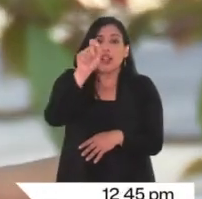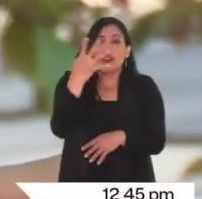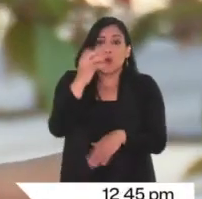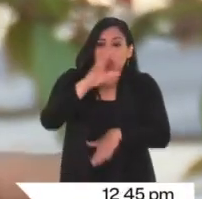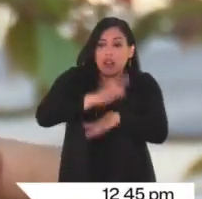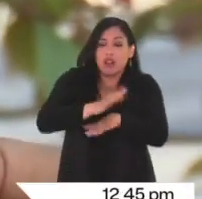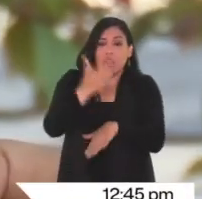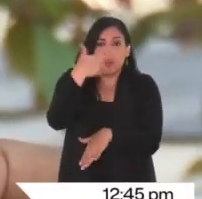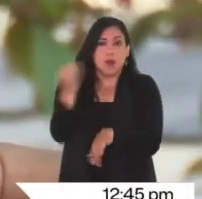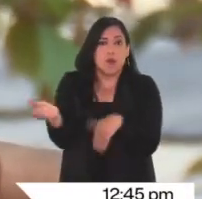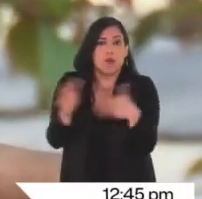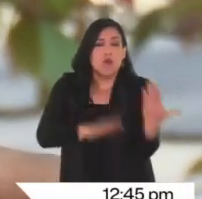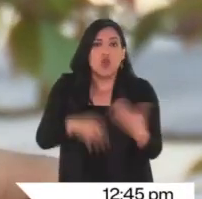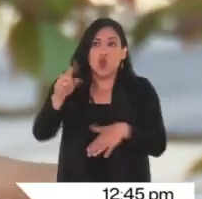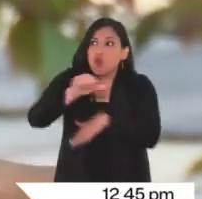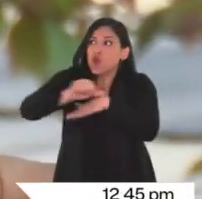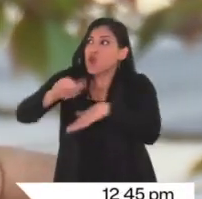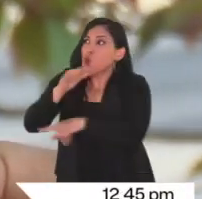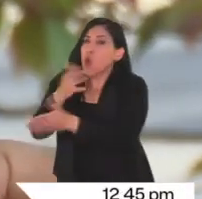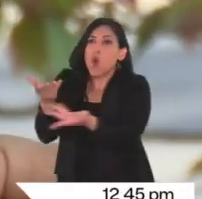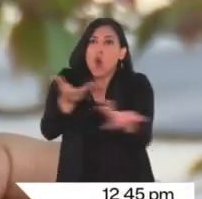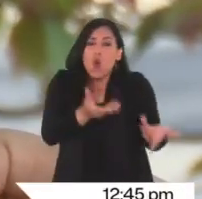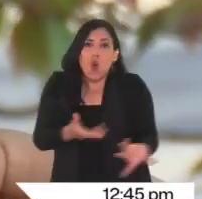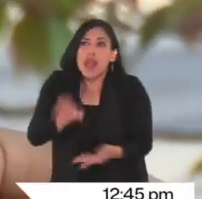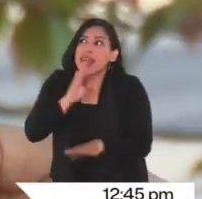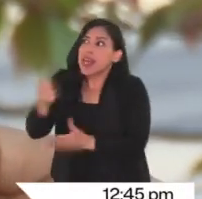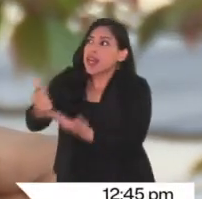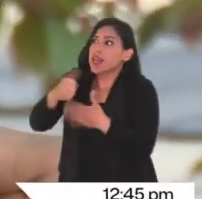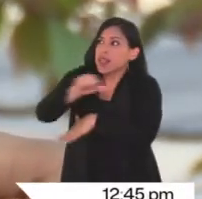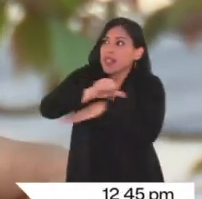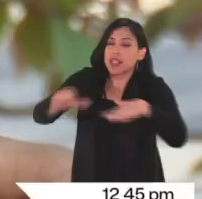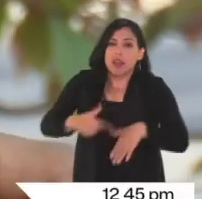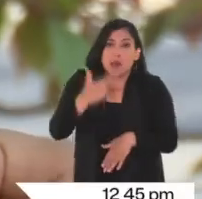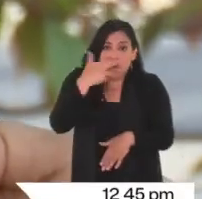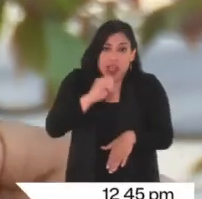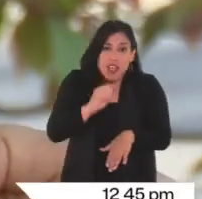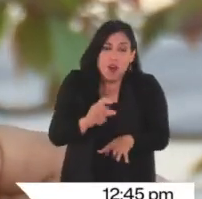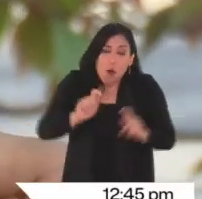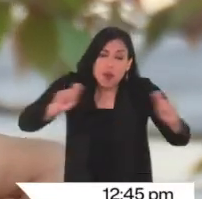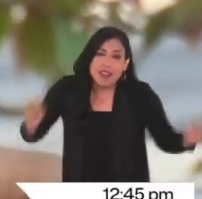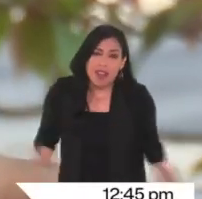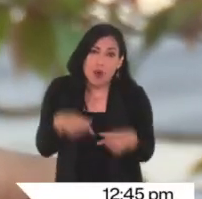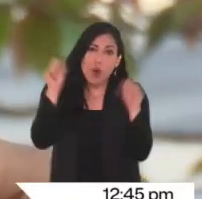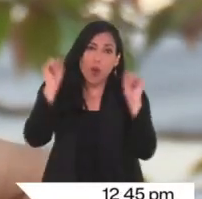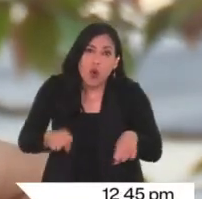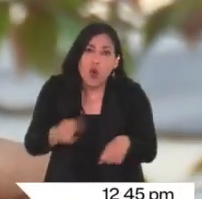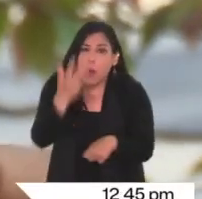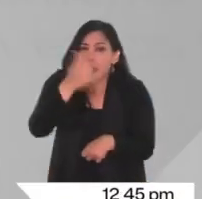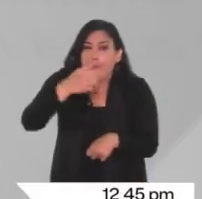falta de un cirujano. O sea, mi niño se pudo haber salvado porque